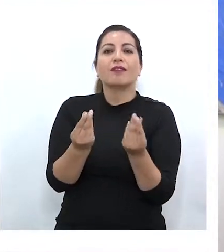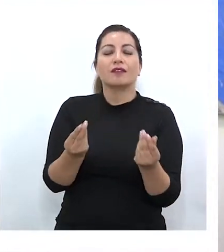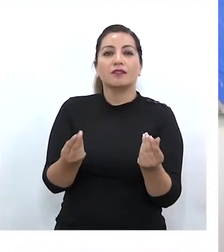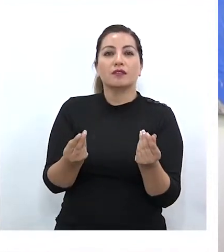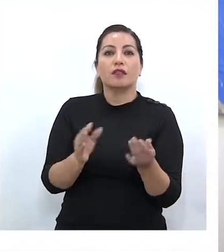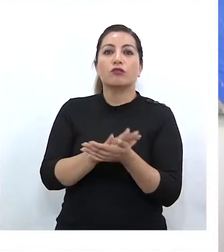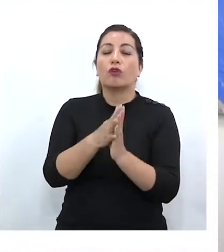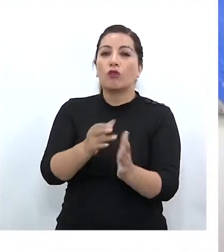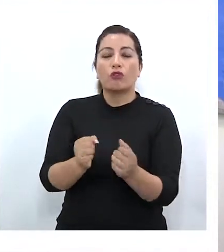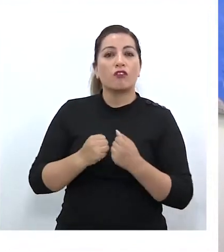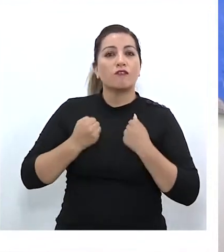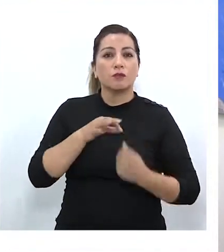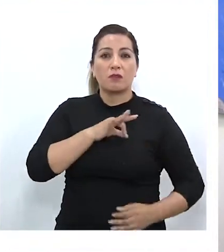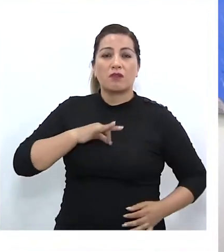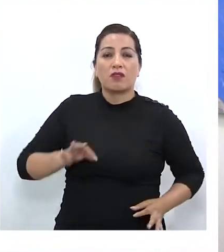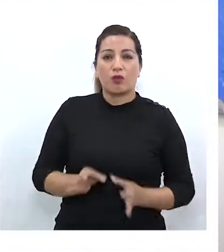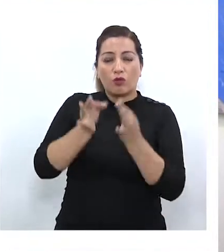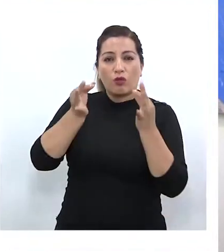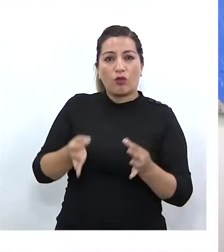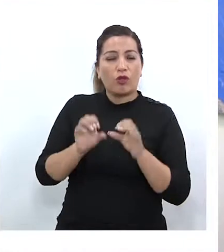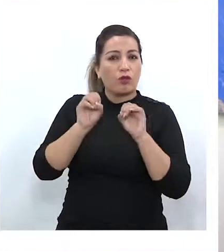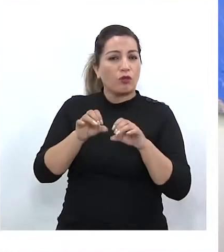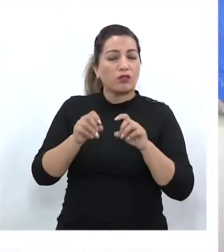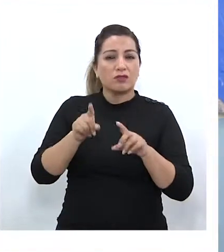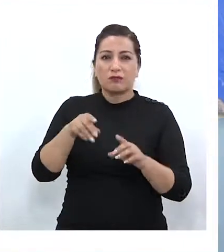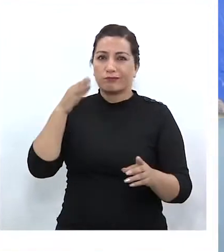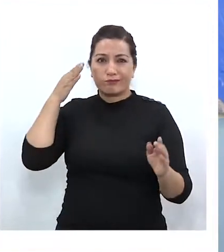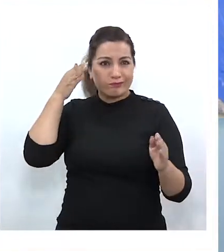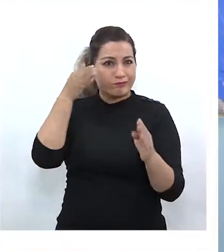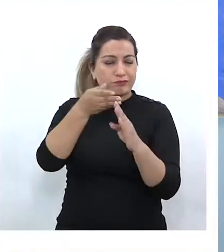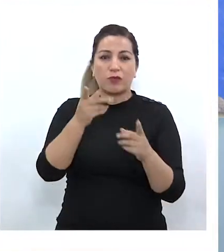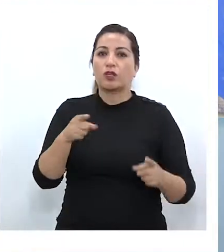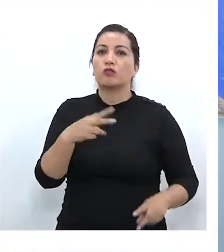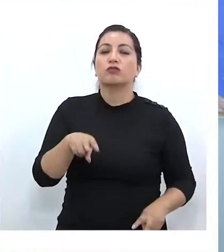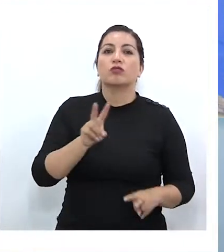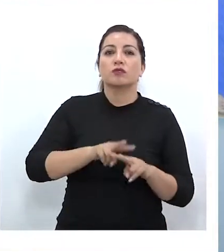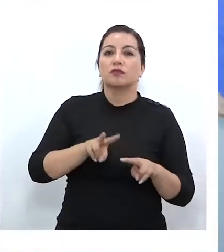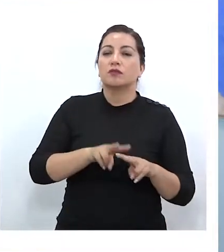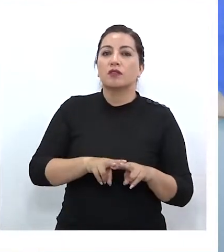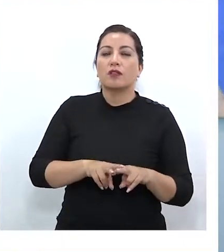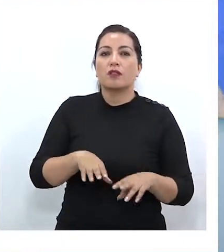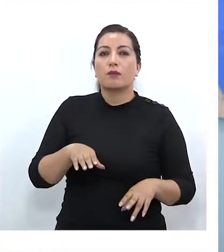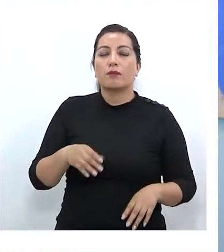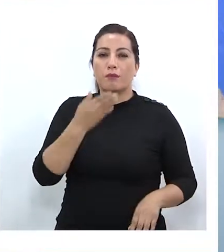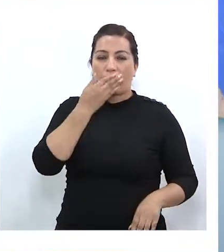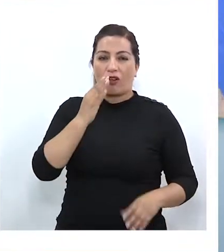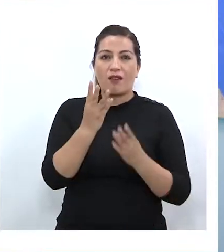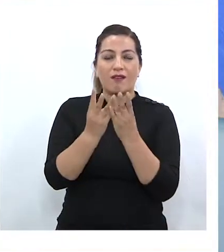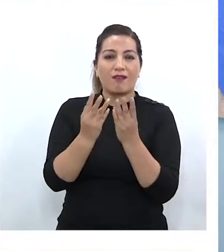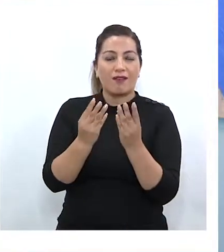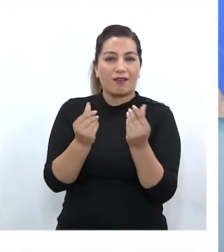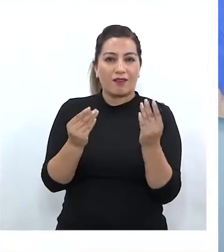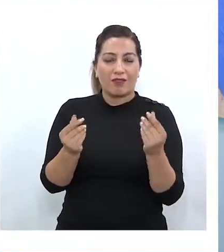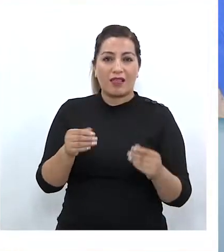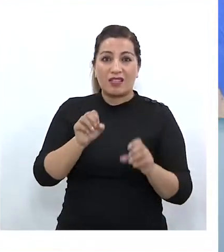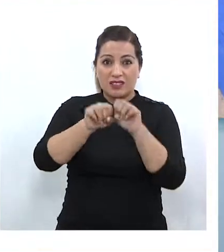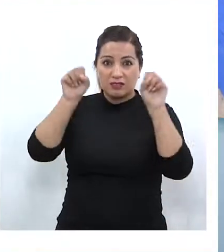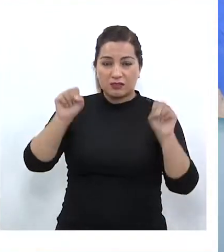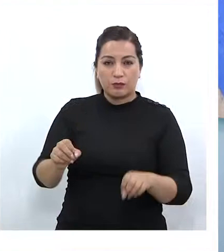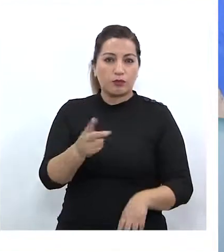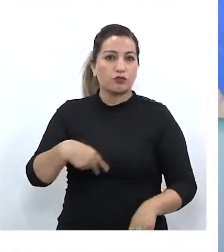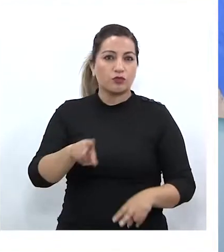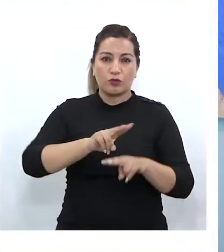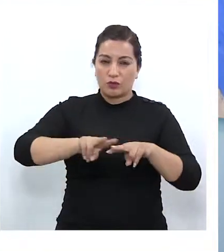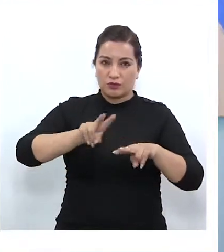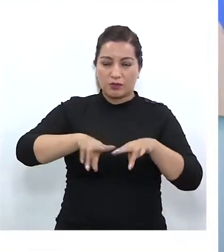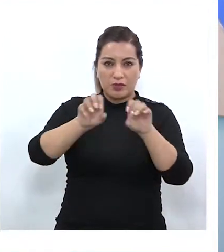calidad. Todo el esfuerzo del Ministerio de Educación está puesto en cómo somos capaces de mejorar la calidad de nuestro sistema. Lo que estamos